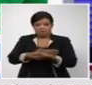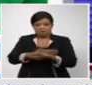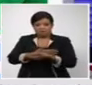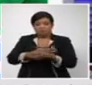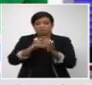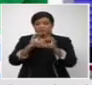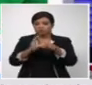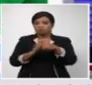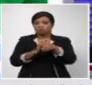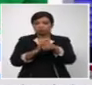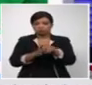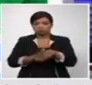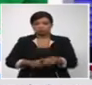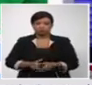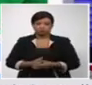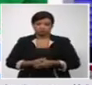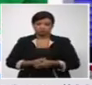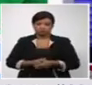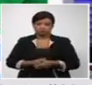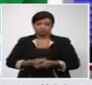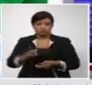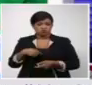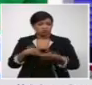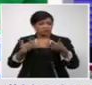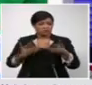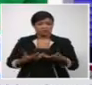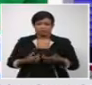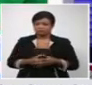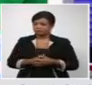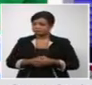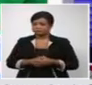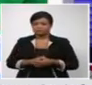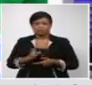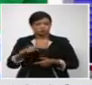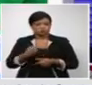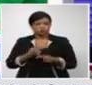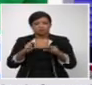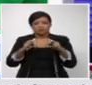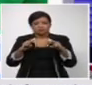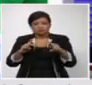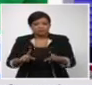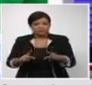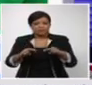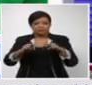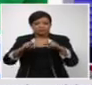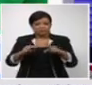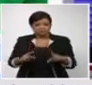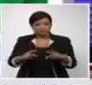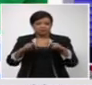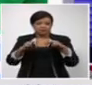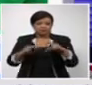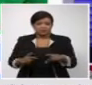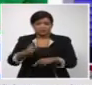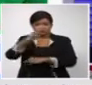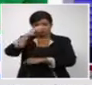COVID-19. No nos cansamos de reiterar el riesgo que se corre con este